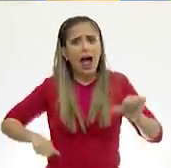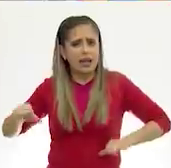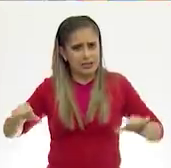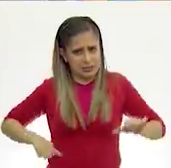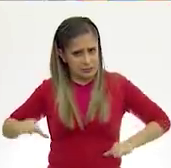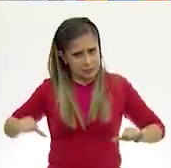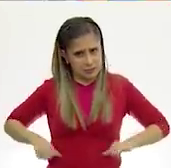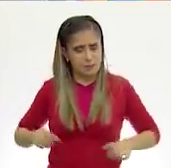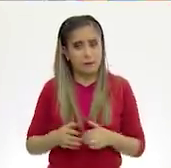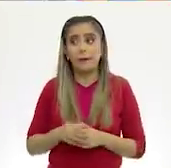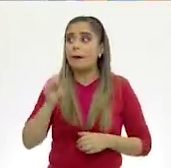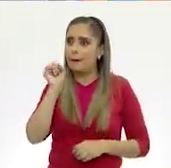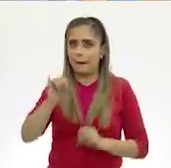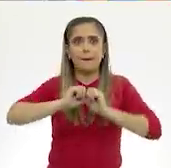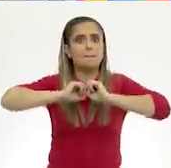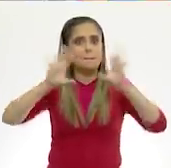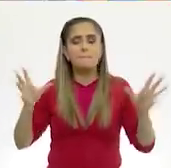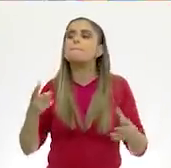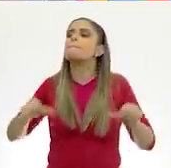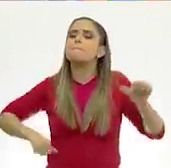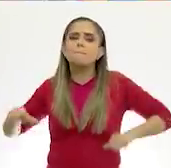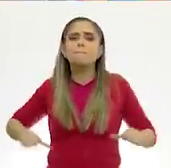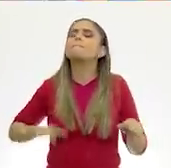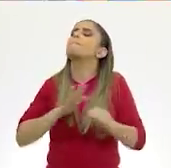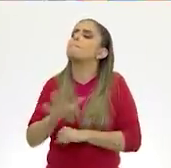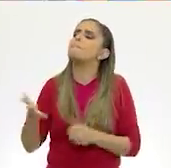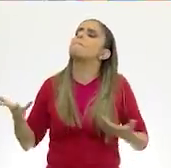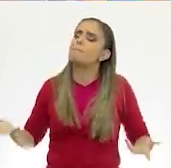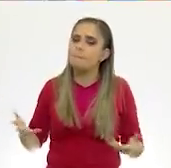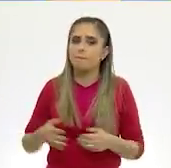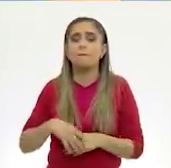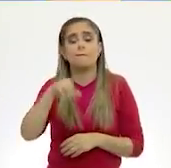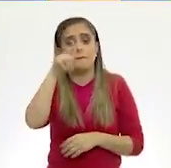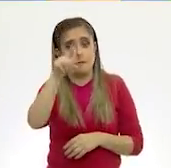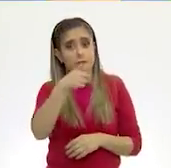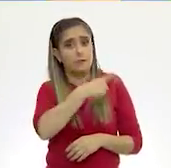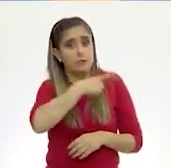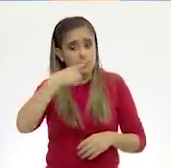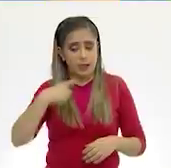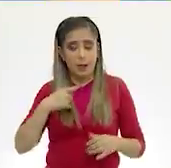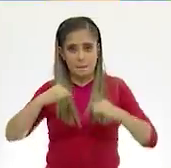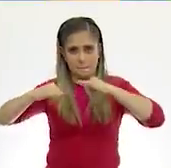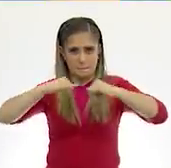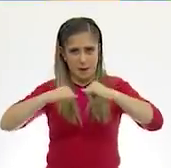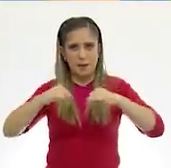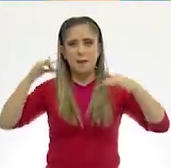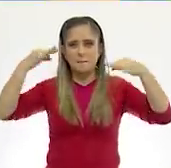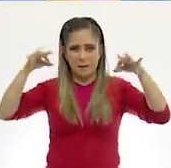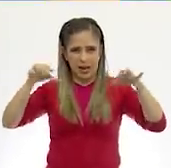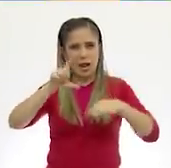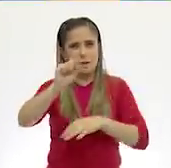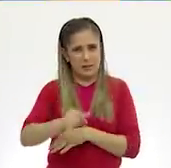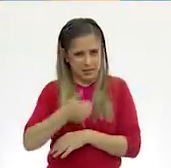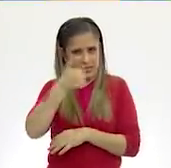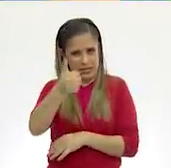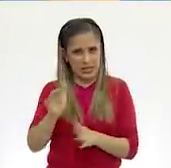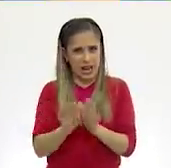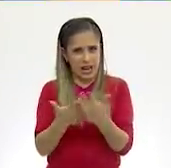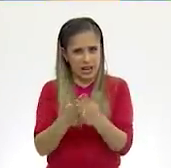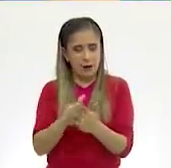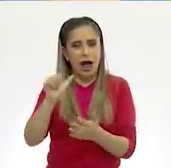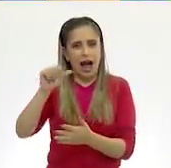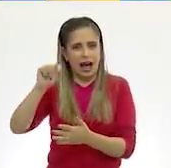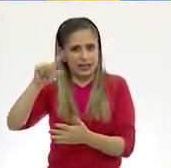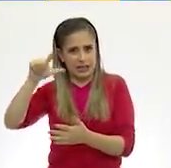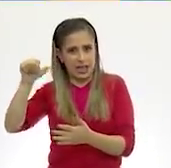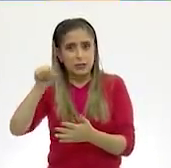reto. Claro, maestro. Vamos a ver cuál es el reto. Identifica en el mapa de la página 26 de tu Atlas de México